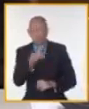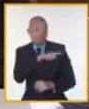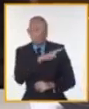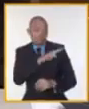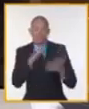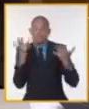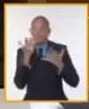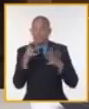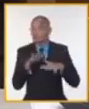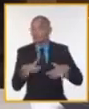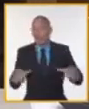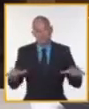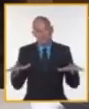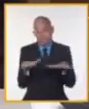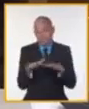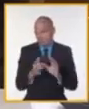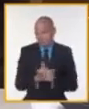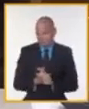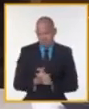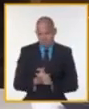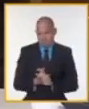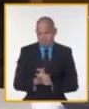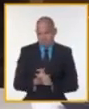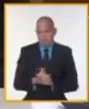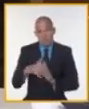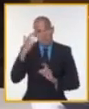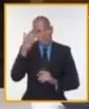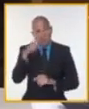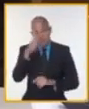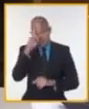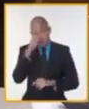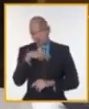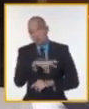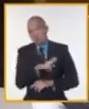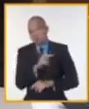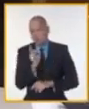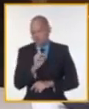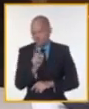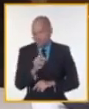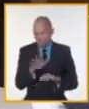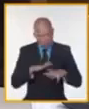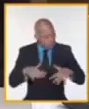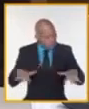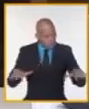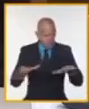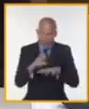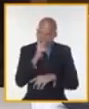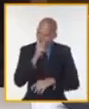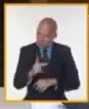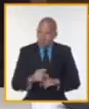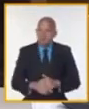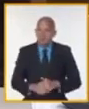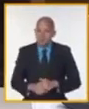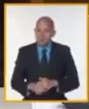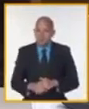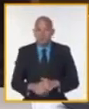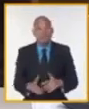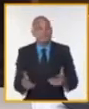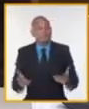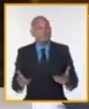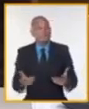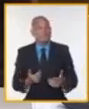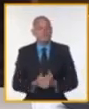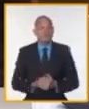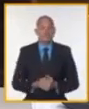a partir de las propias causas que están incidiendo en esa tasa, que aunque disminuye, no es la tasa que aspiramos